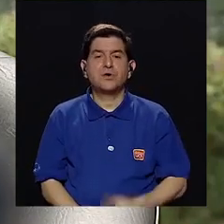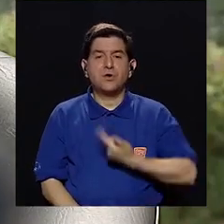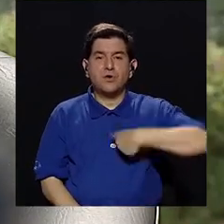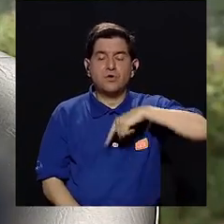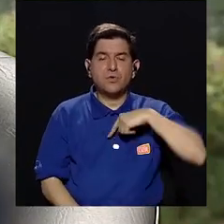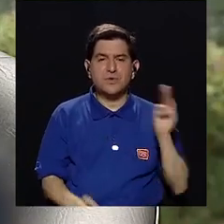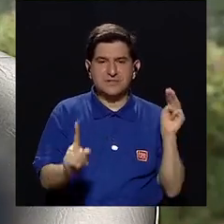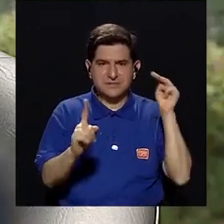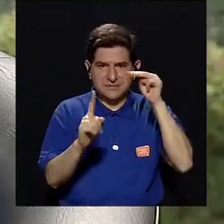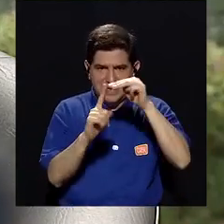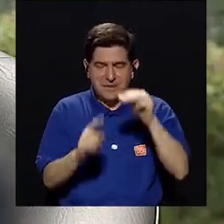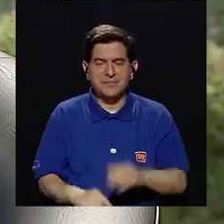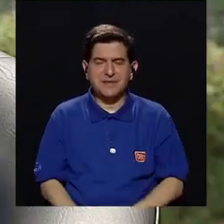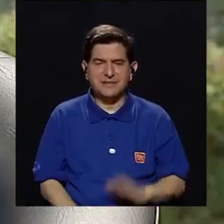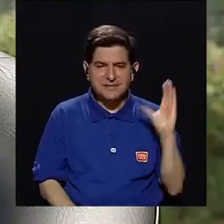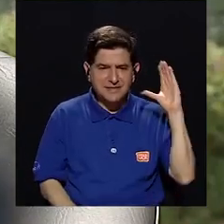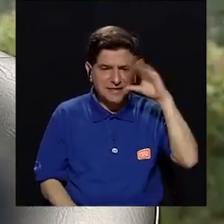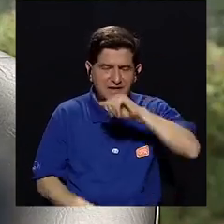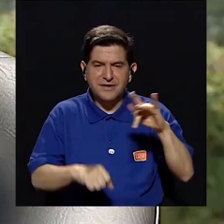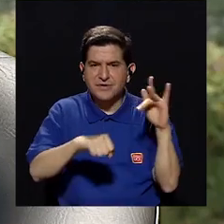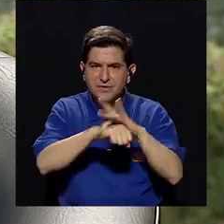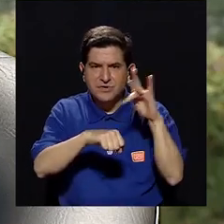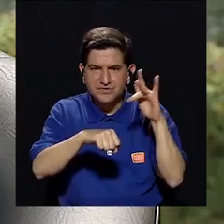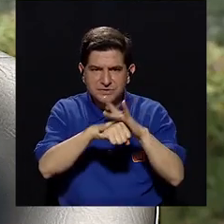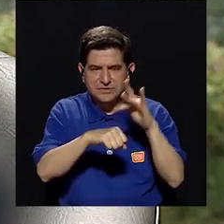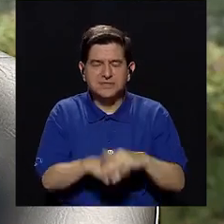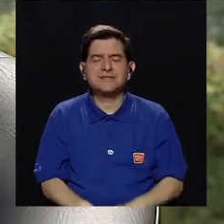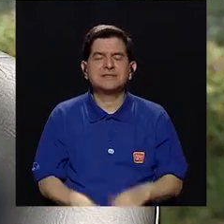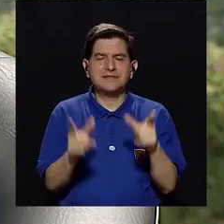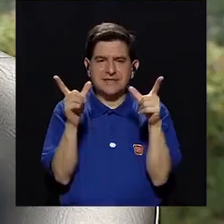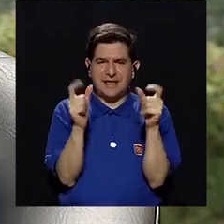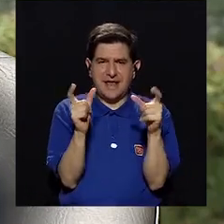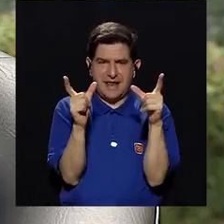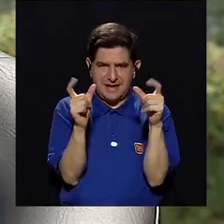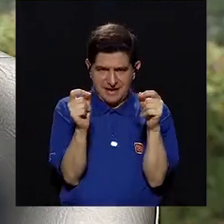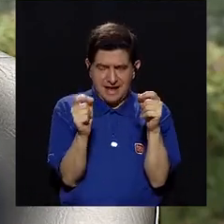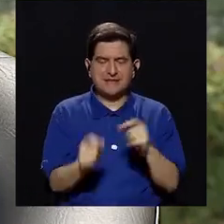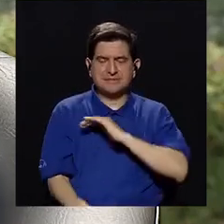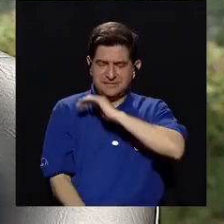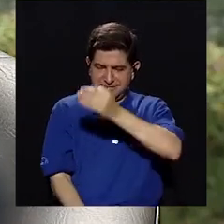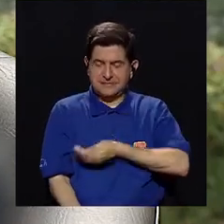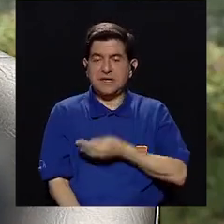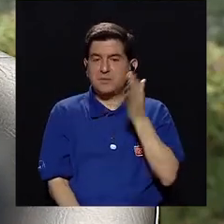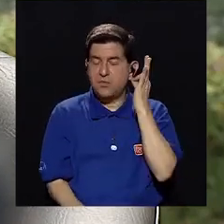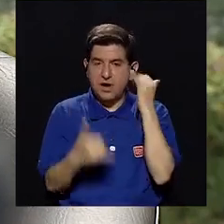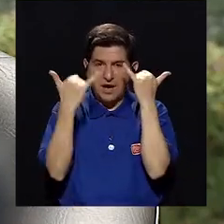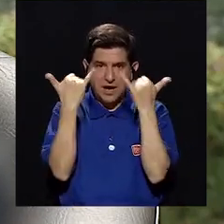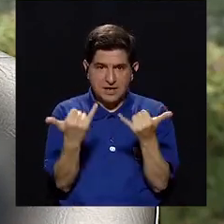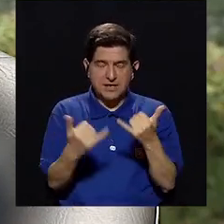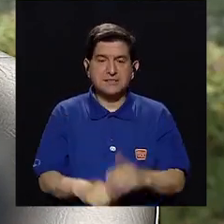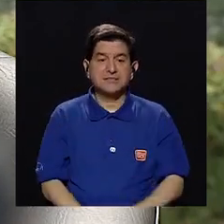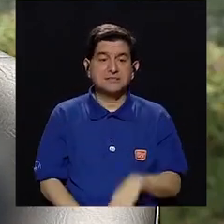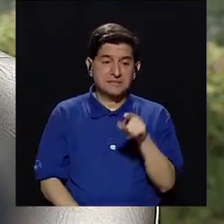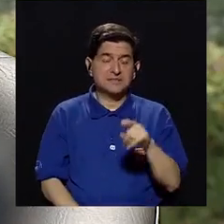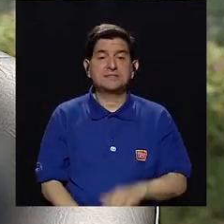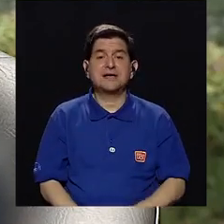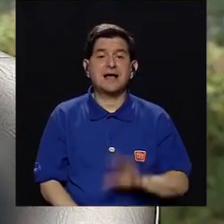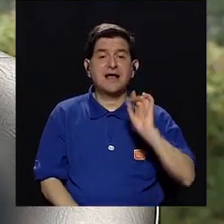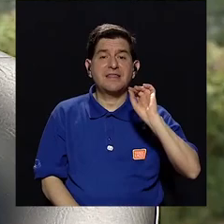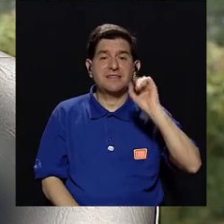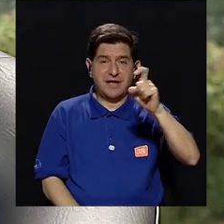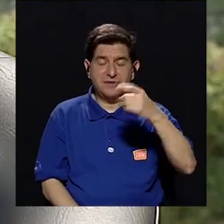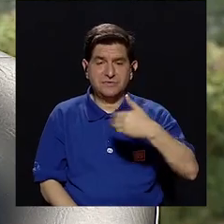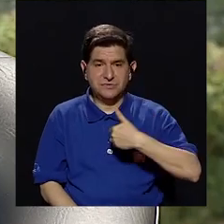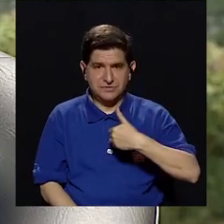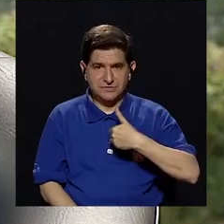es promover la detección temprana del cáncer de mama y aquellas mujeres que ya están son diagnosticadas que